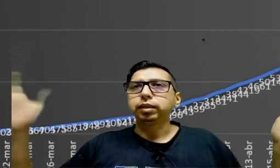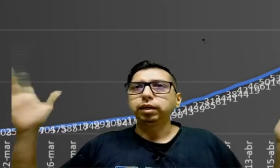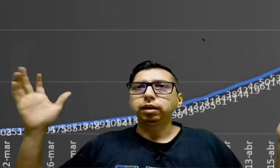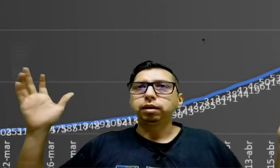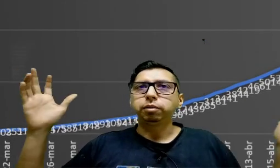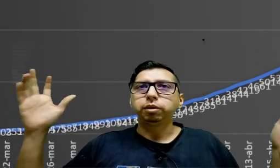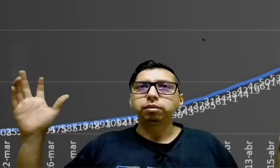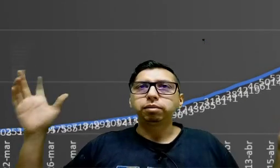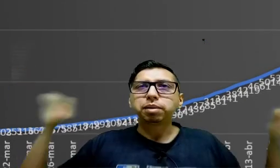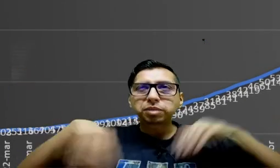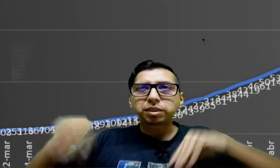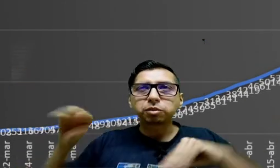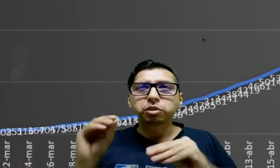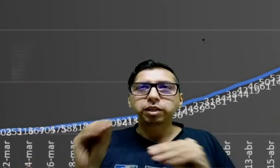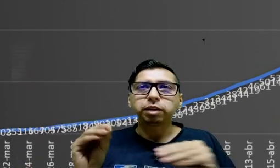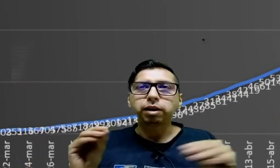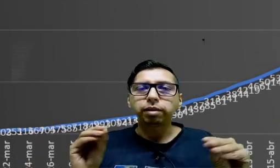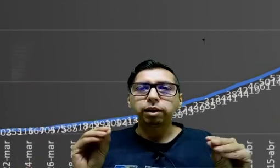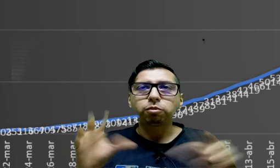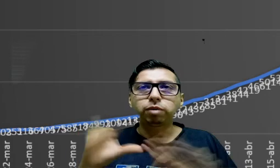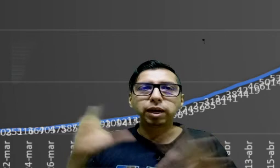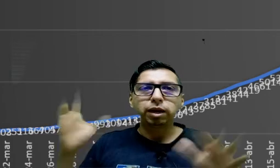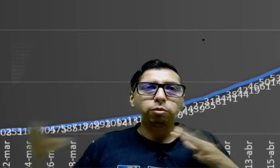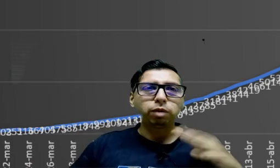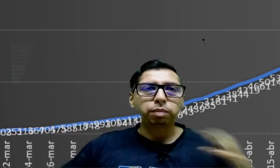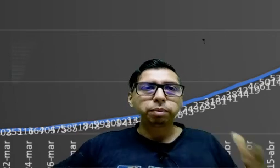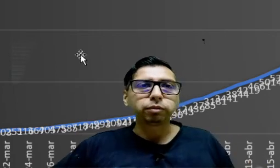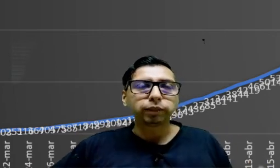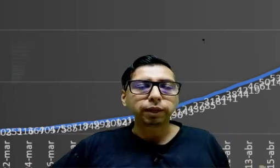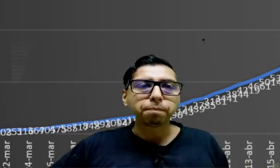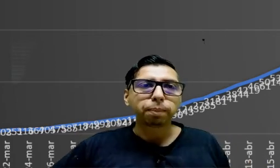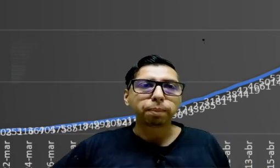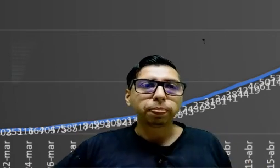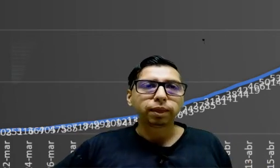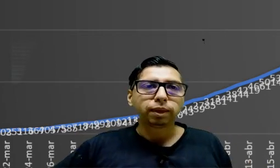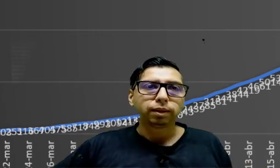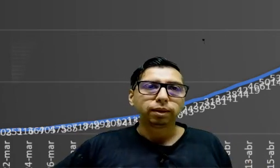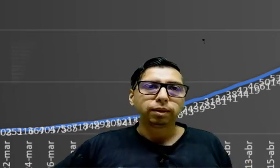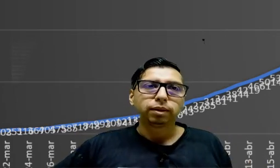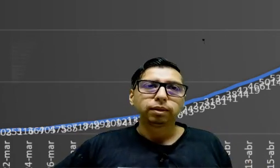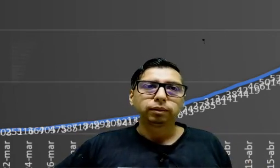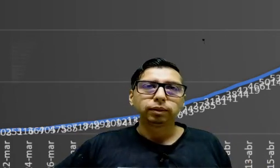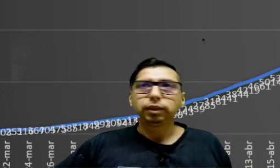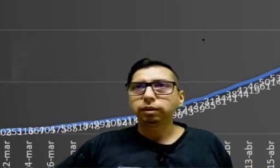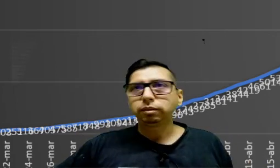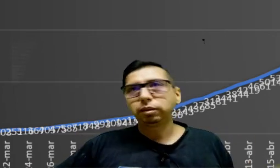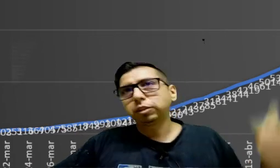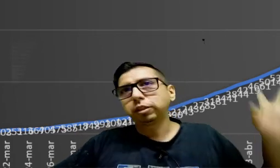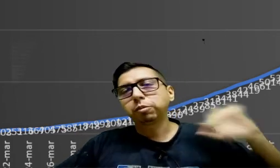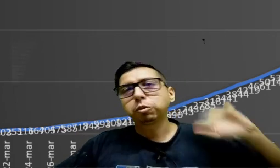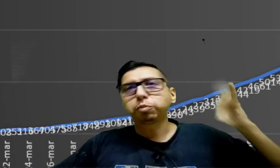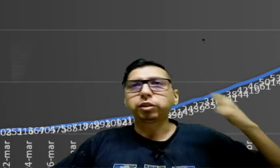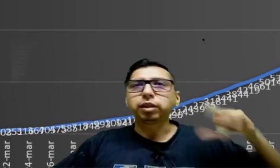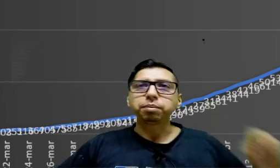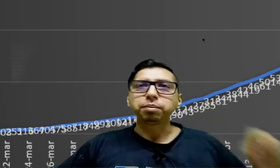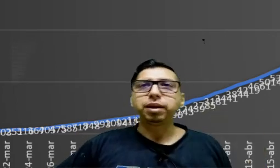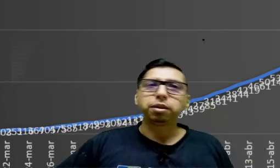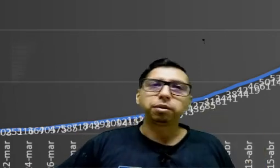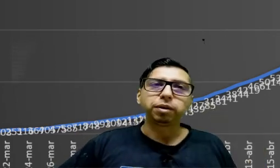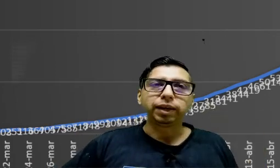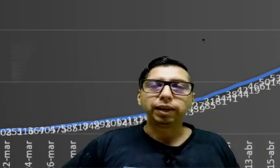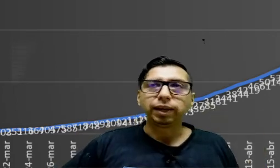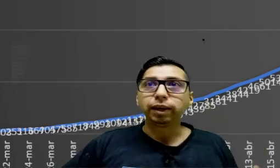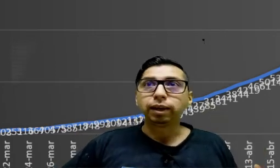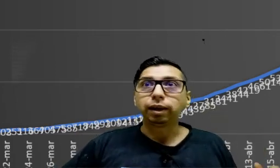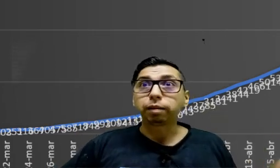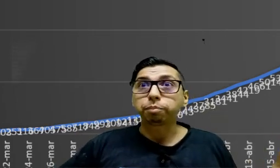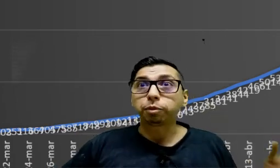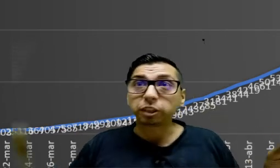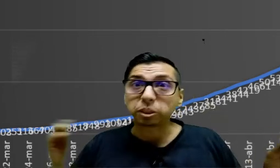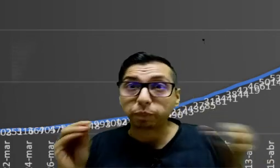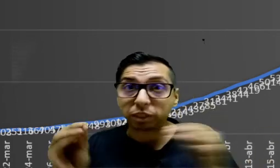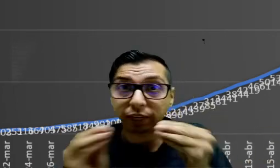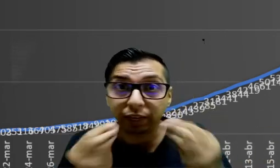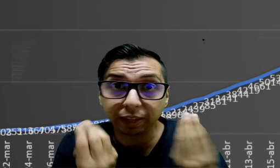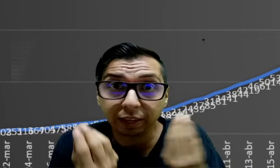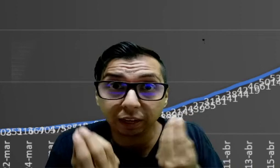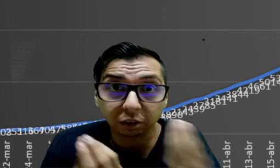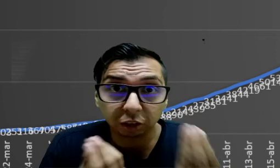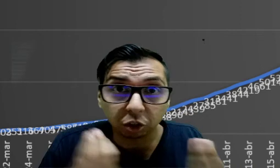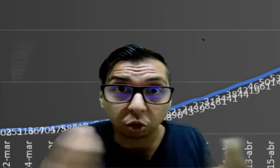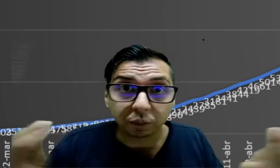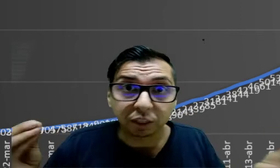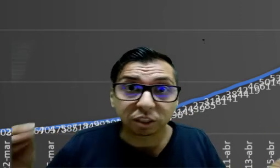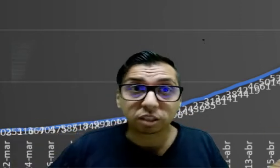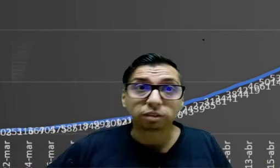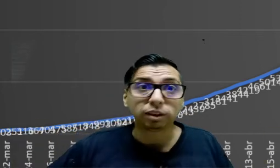Así que, bueno, vamos a escuchar ahora una pregunta. Y con eso damos por terminado el reporte especial